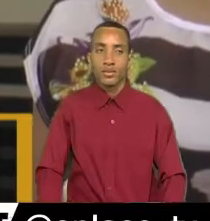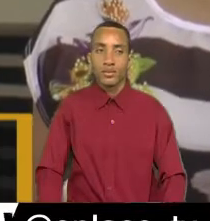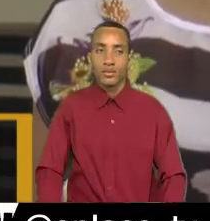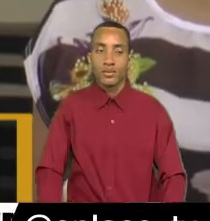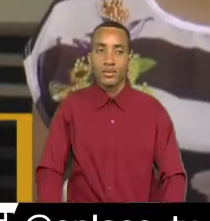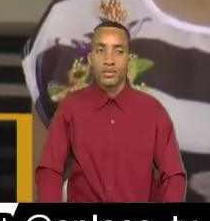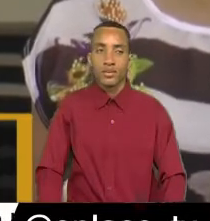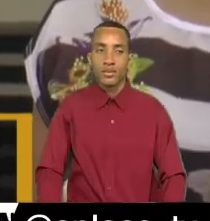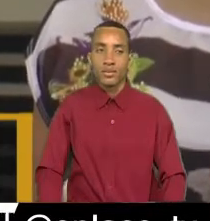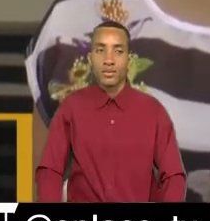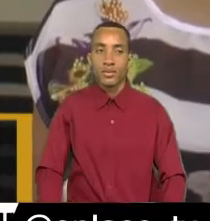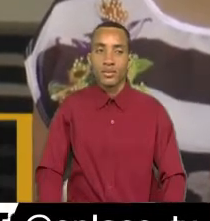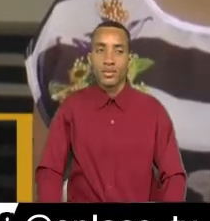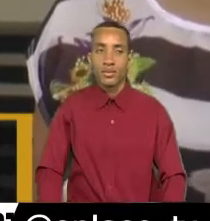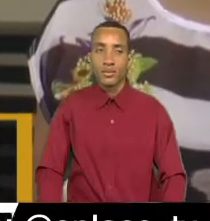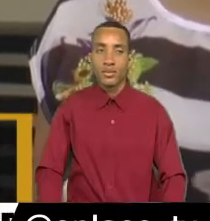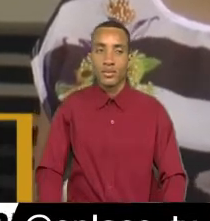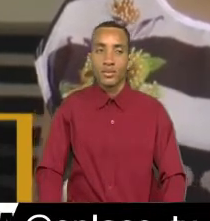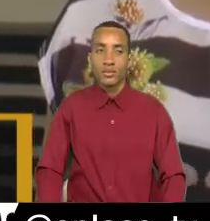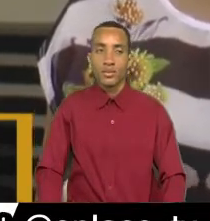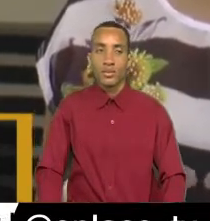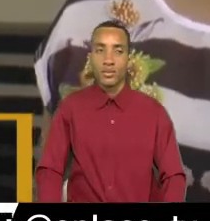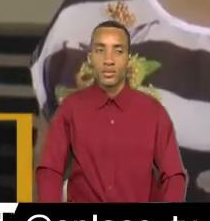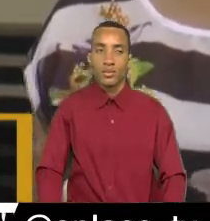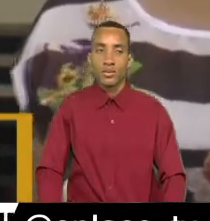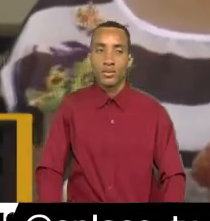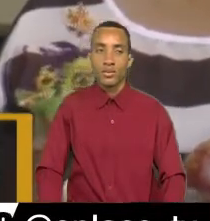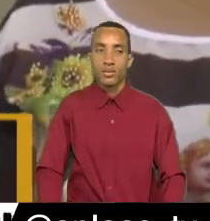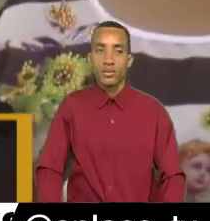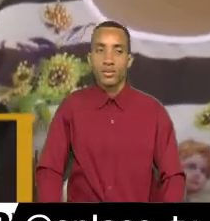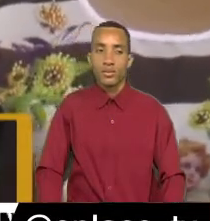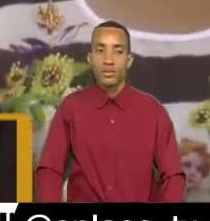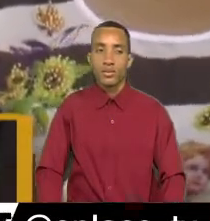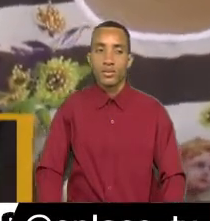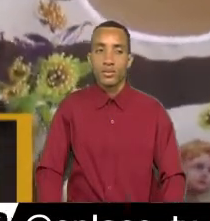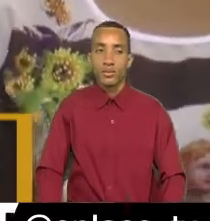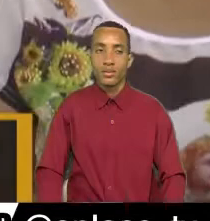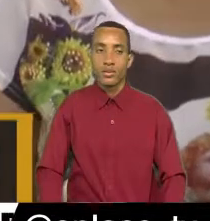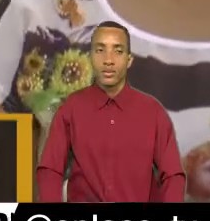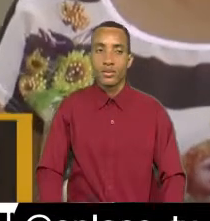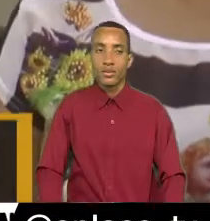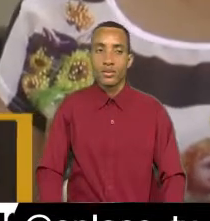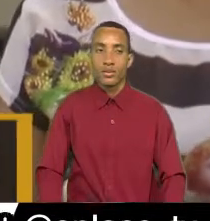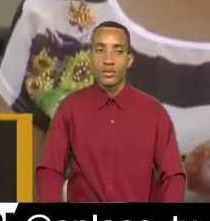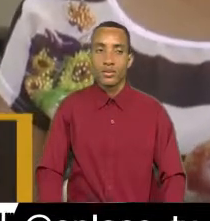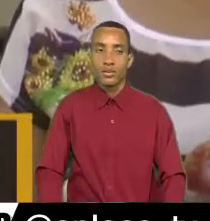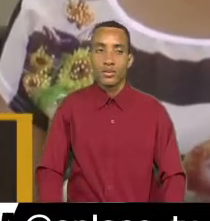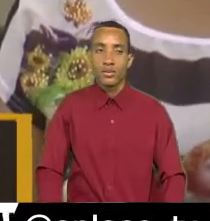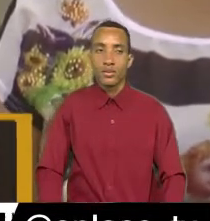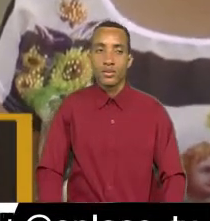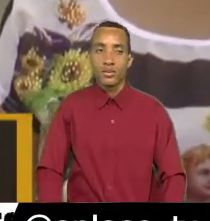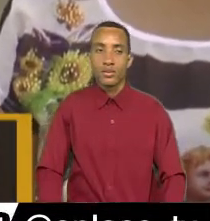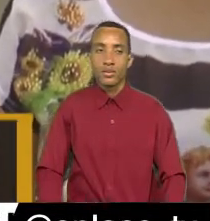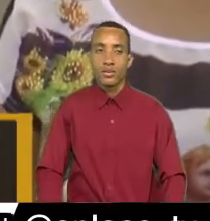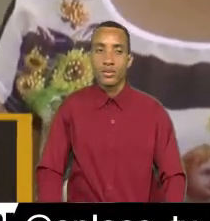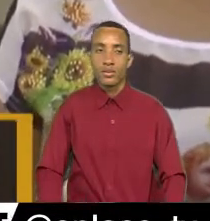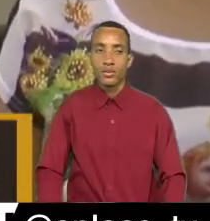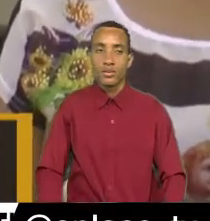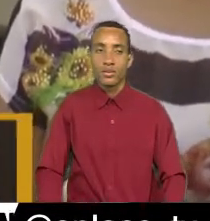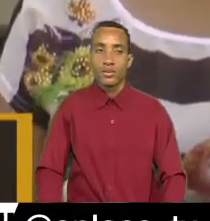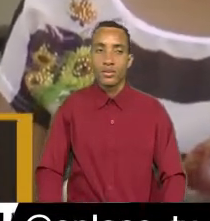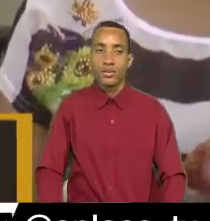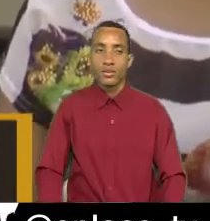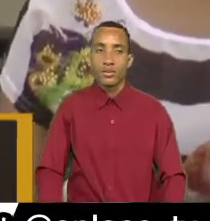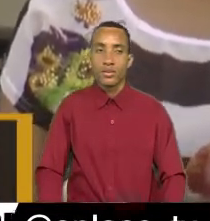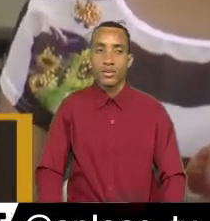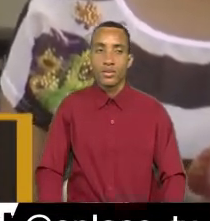un campamento para nosotros los sordos, luego va a haber un taller para los intérpretes internacional, también va a haber el